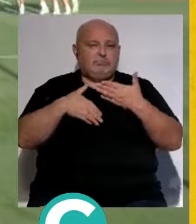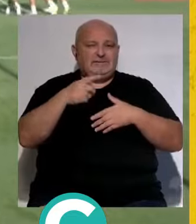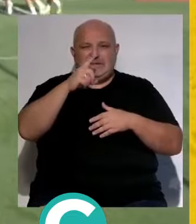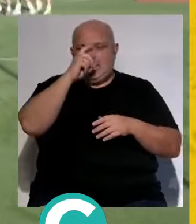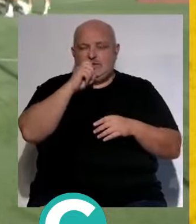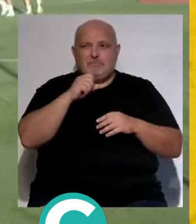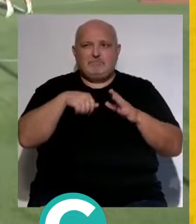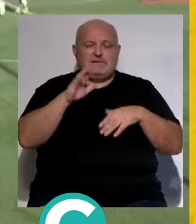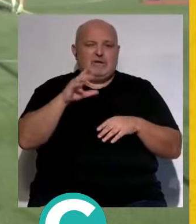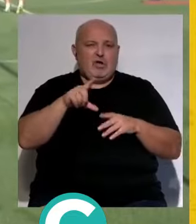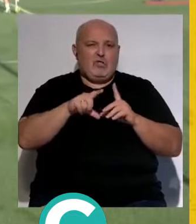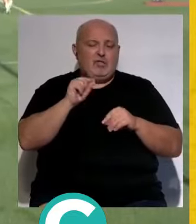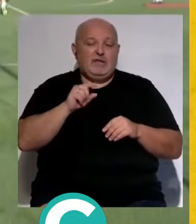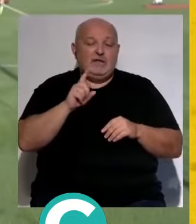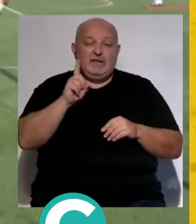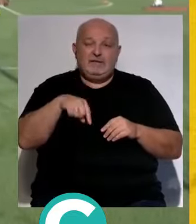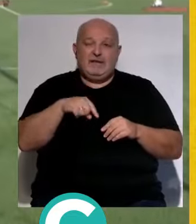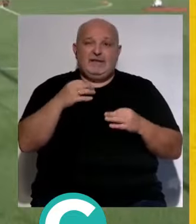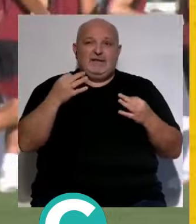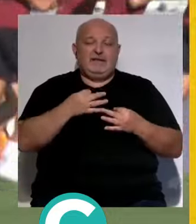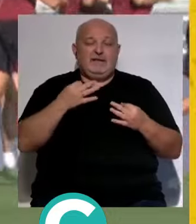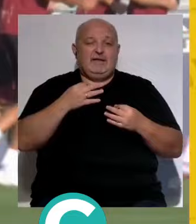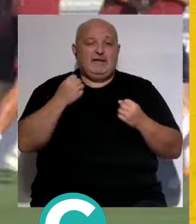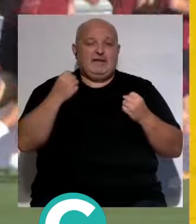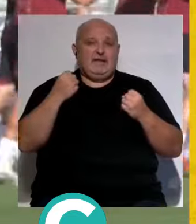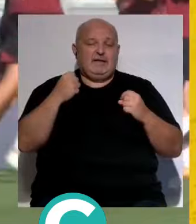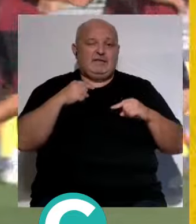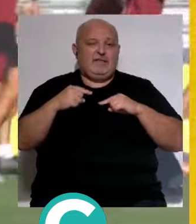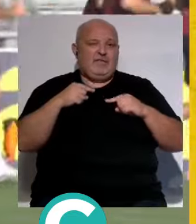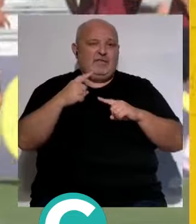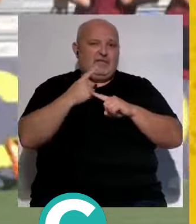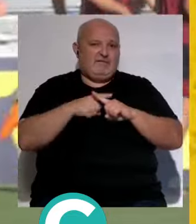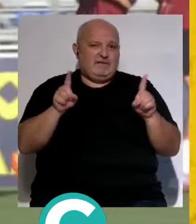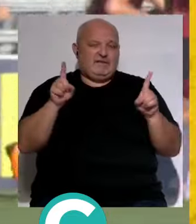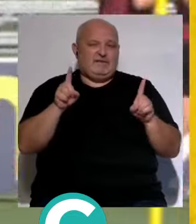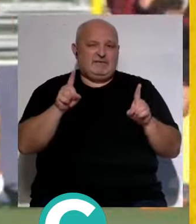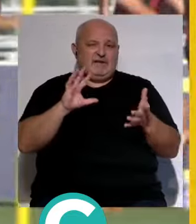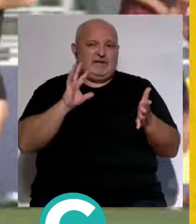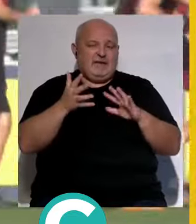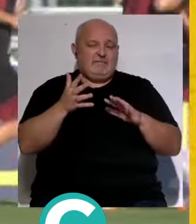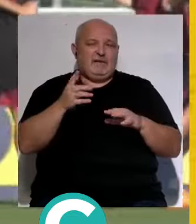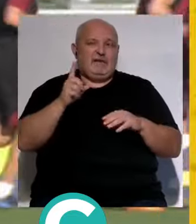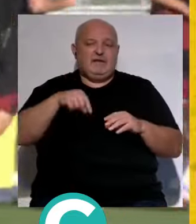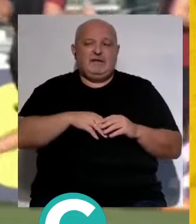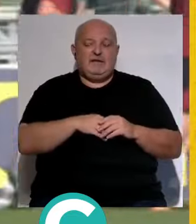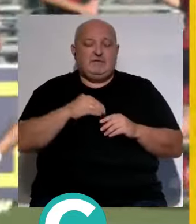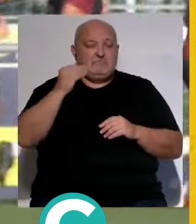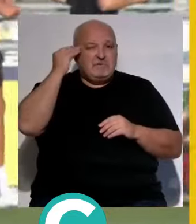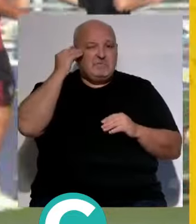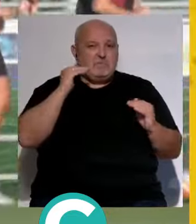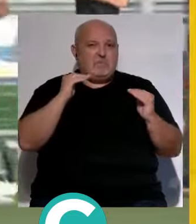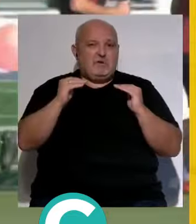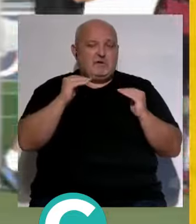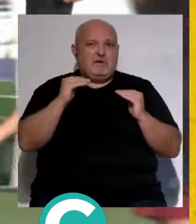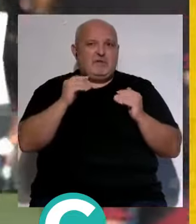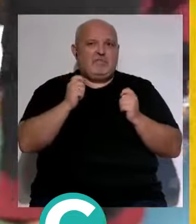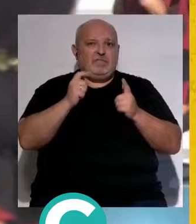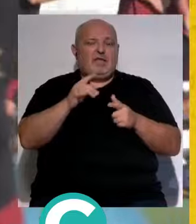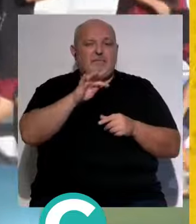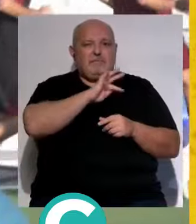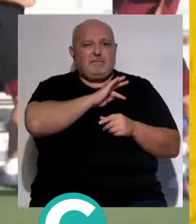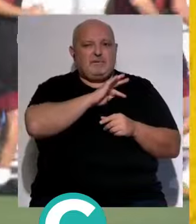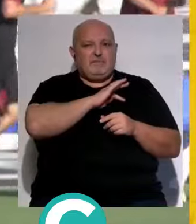año sí va a tener más opciones. Y quizá pasa, claro, el entrenador es diferente y esto todo cambia, pero quizás sea el momento de darle ese premio a